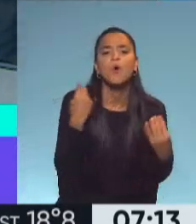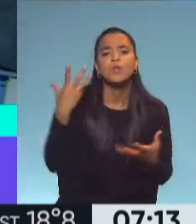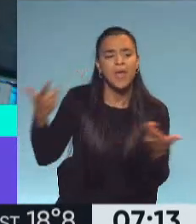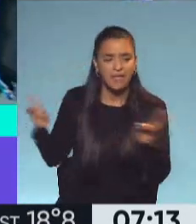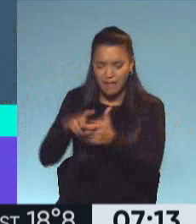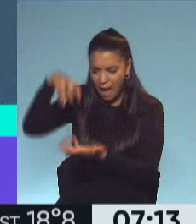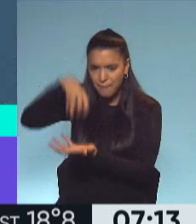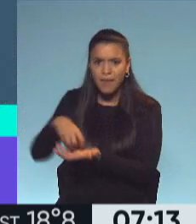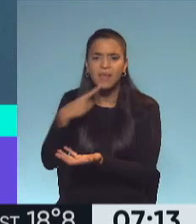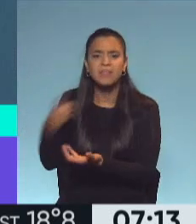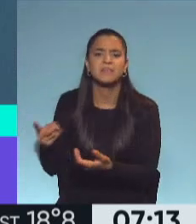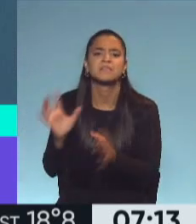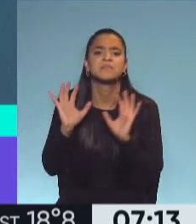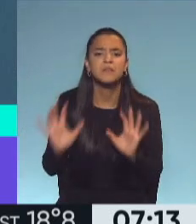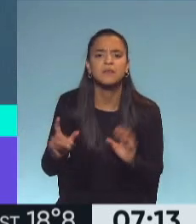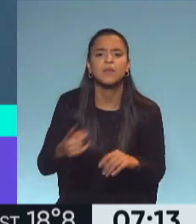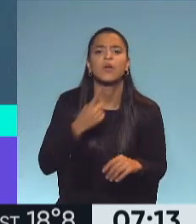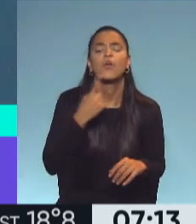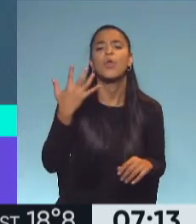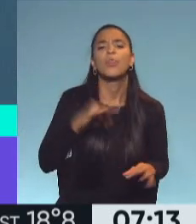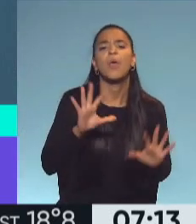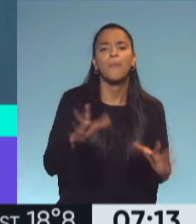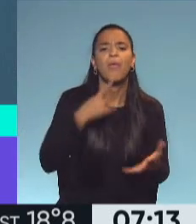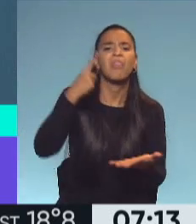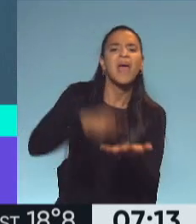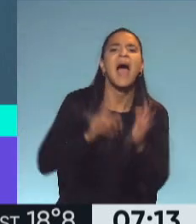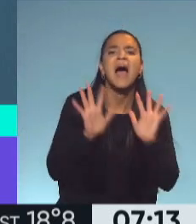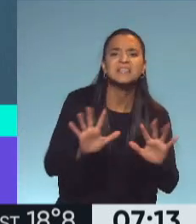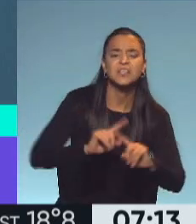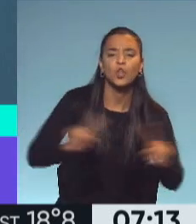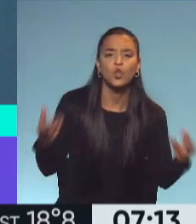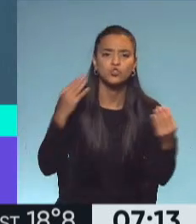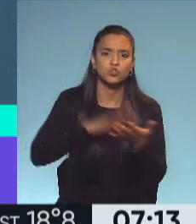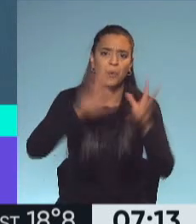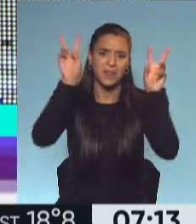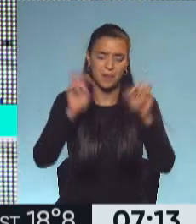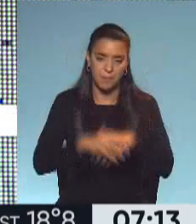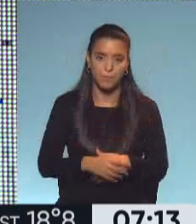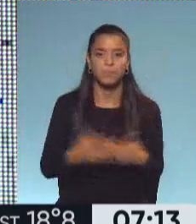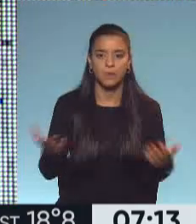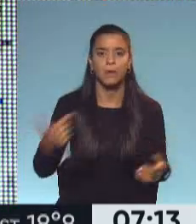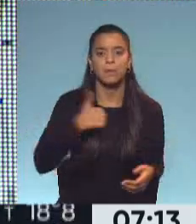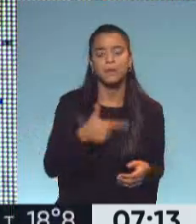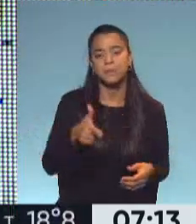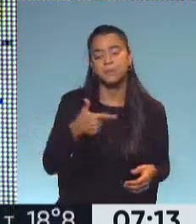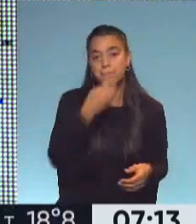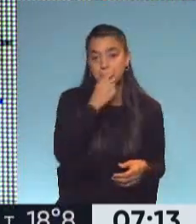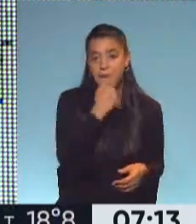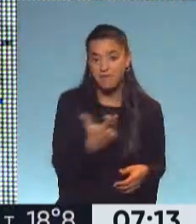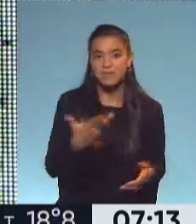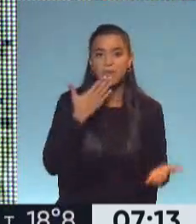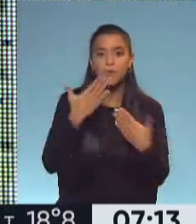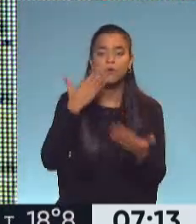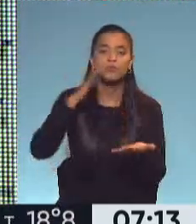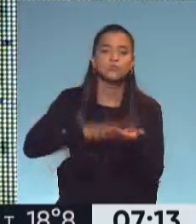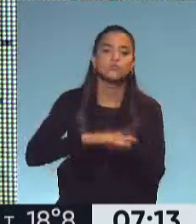contencioso podría no pronunciarse o no debería haberse pronunciado sobre este tema en particular? A mí me resultaría mucho más fácil hablar del sexo